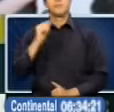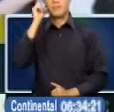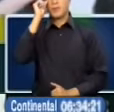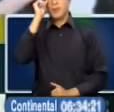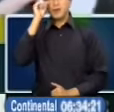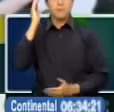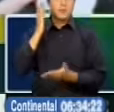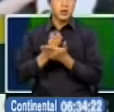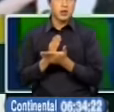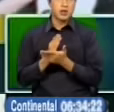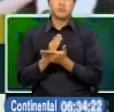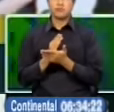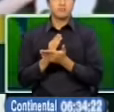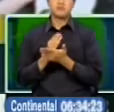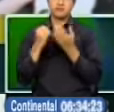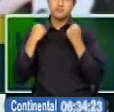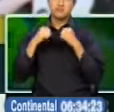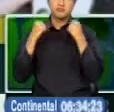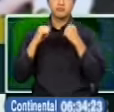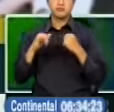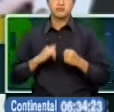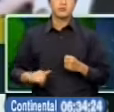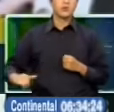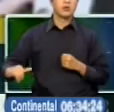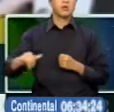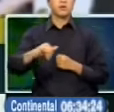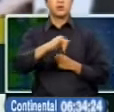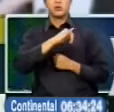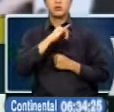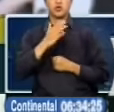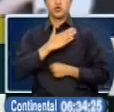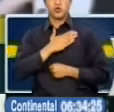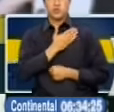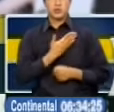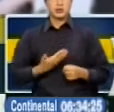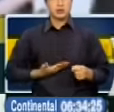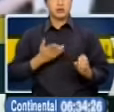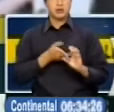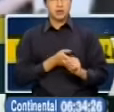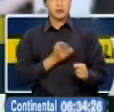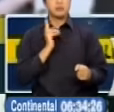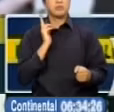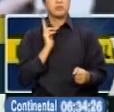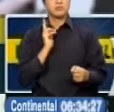a parar hasta el establecimiento pleno de la democracia salgo de la presidencia